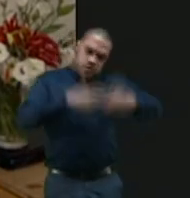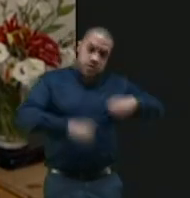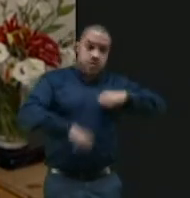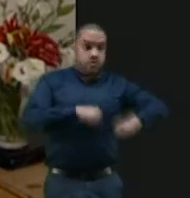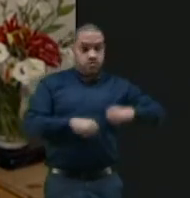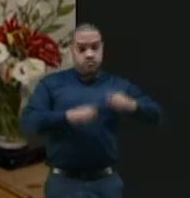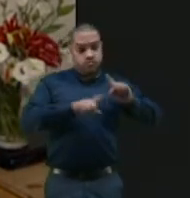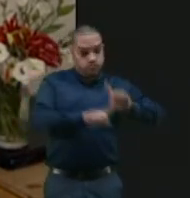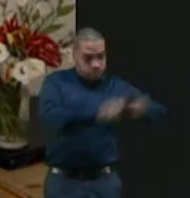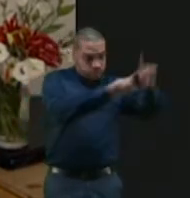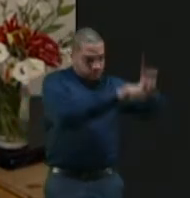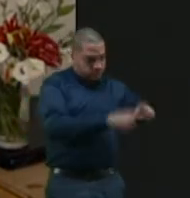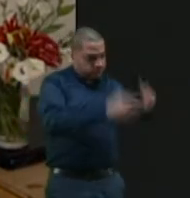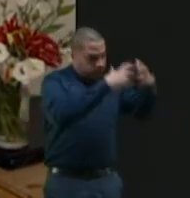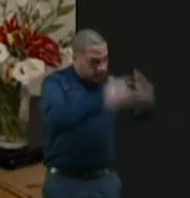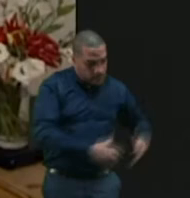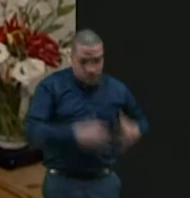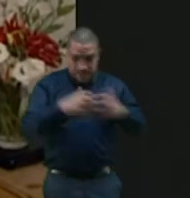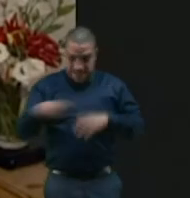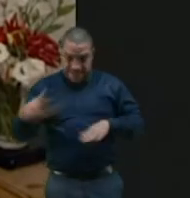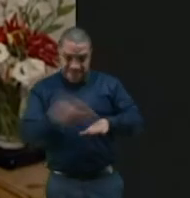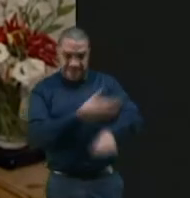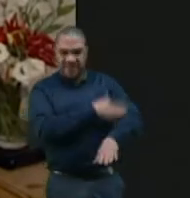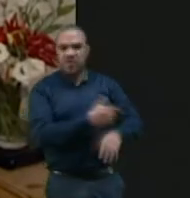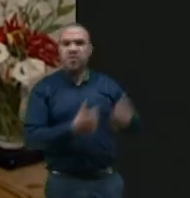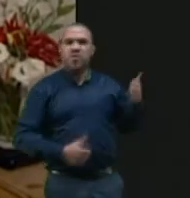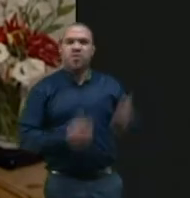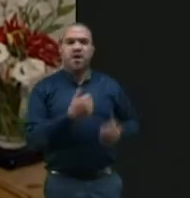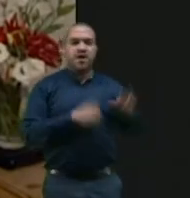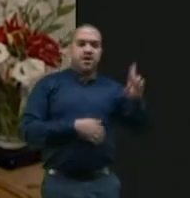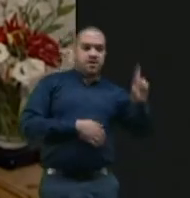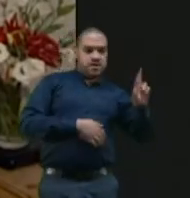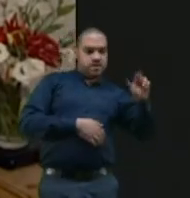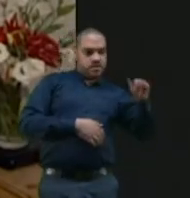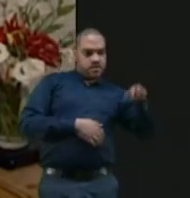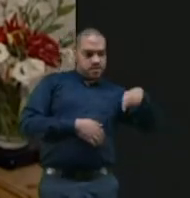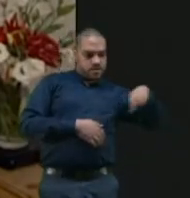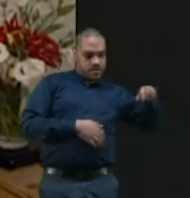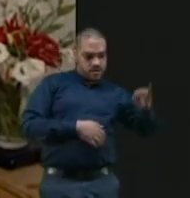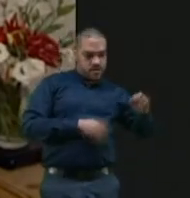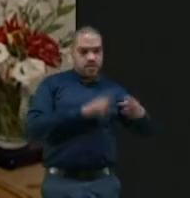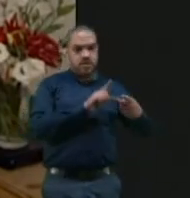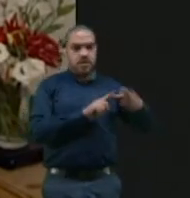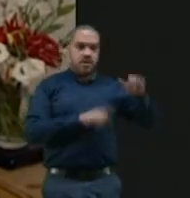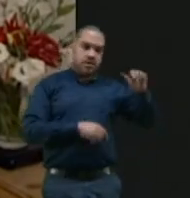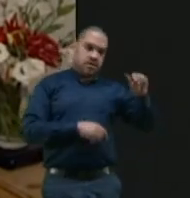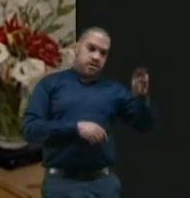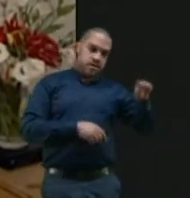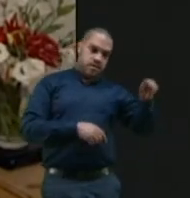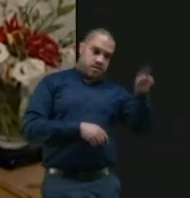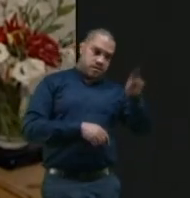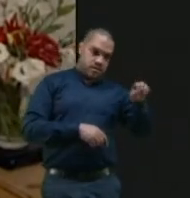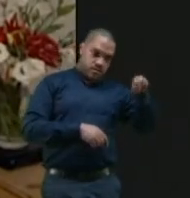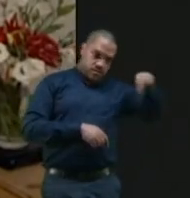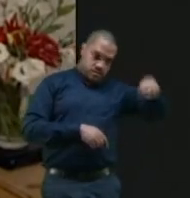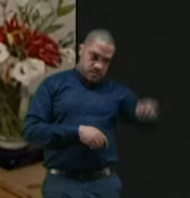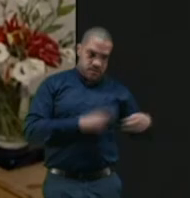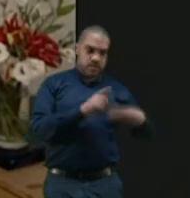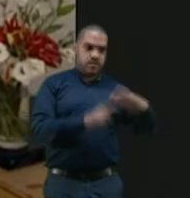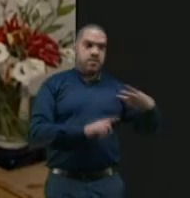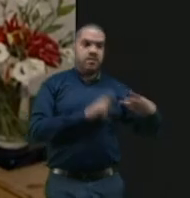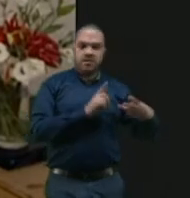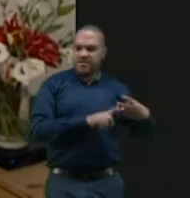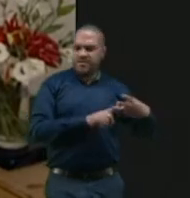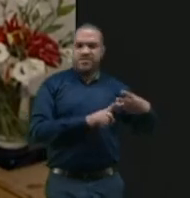compañías que mencionaste antes, de Rappi, Amazon, Google, Waze, MOVEit, Netflix,